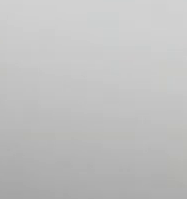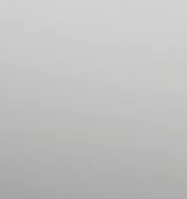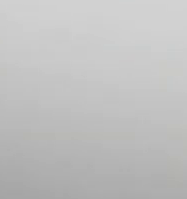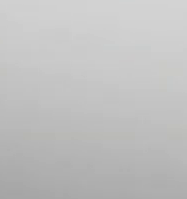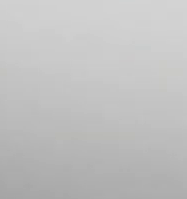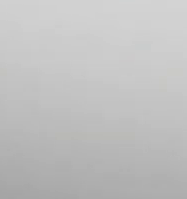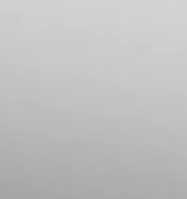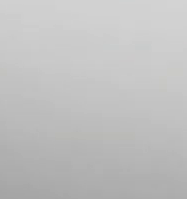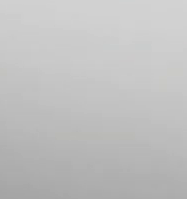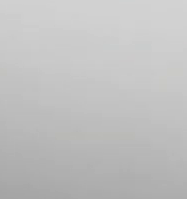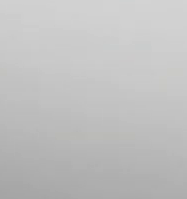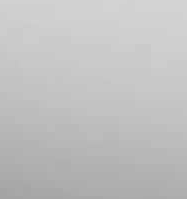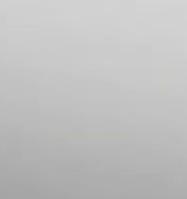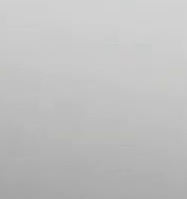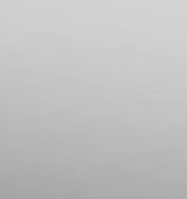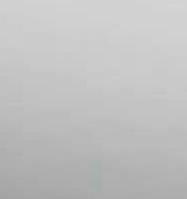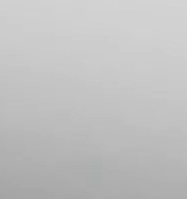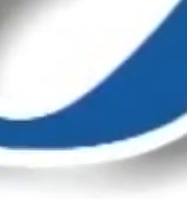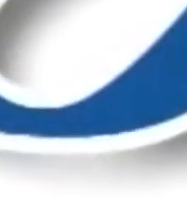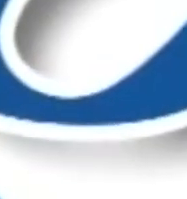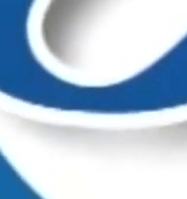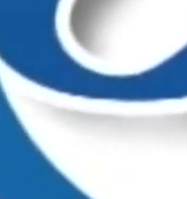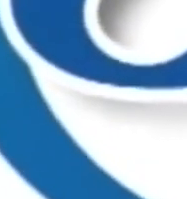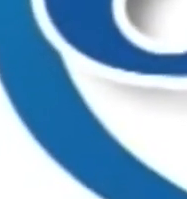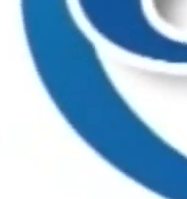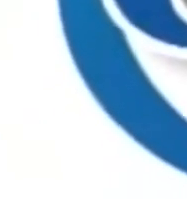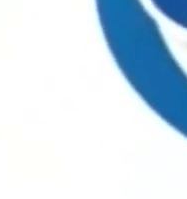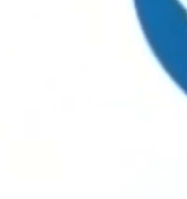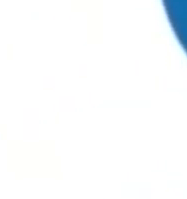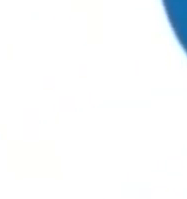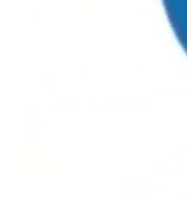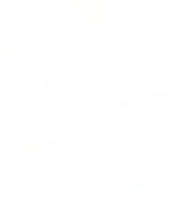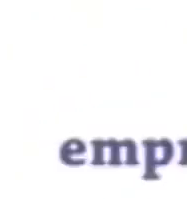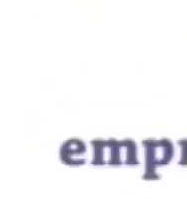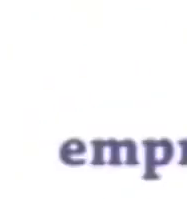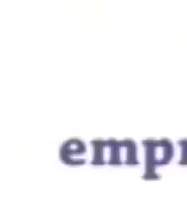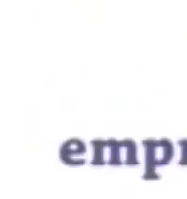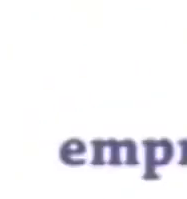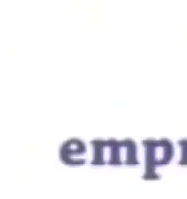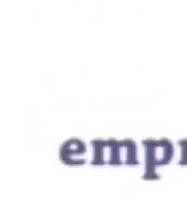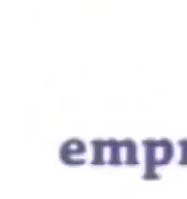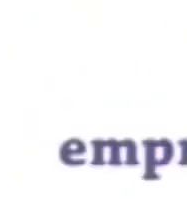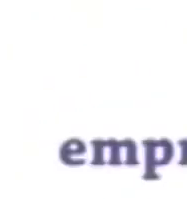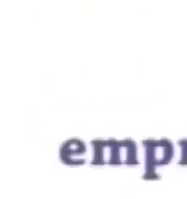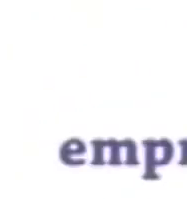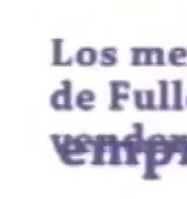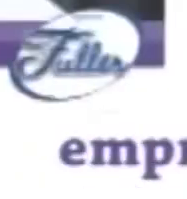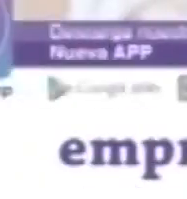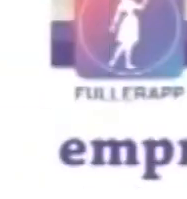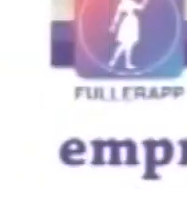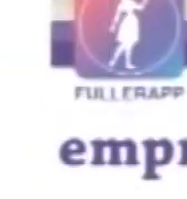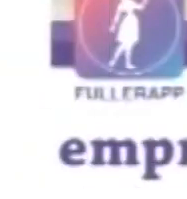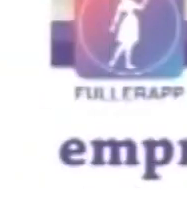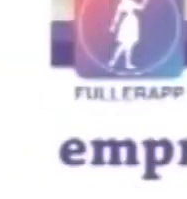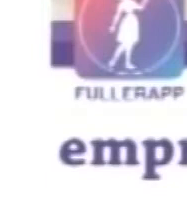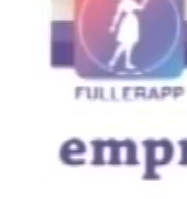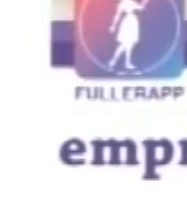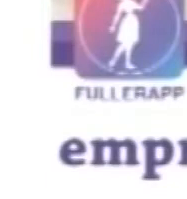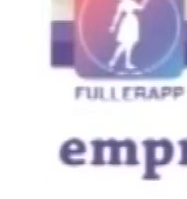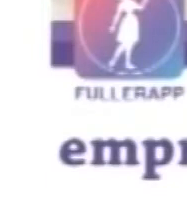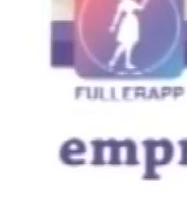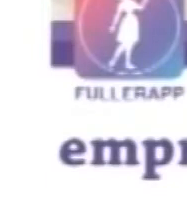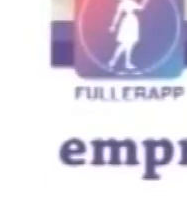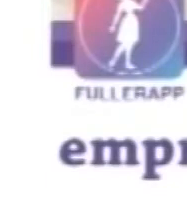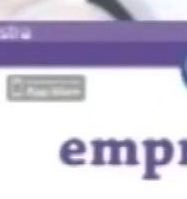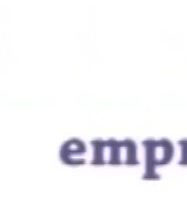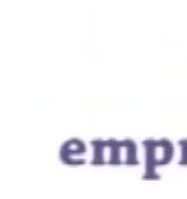nos interesa que vivas mejor. Siempre. Los mejores productos de Fuller ya los puedes vender por el celular, descargando la aplicación